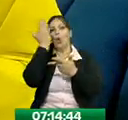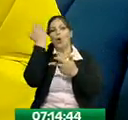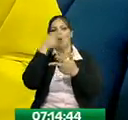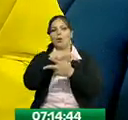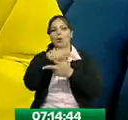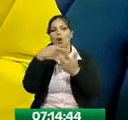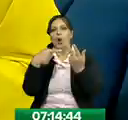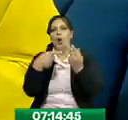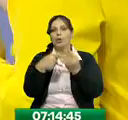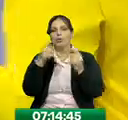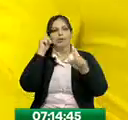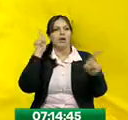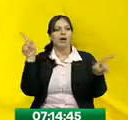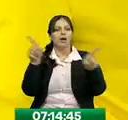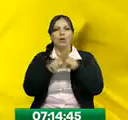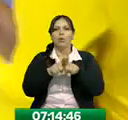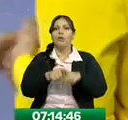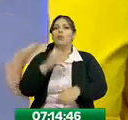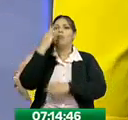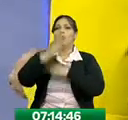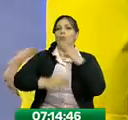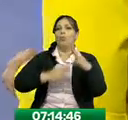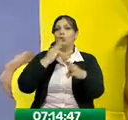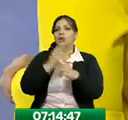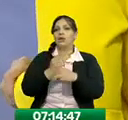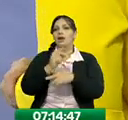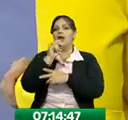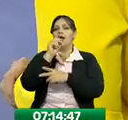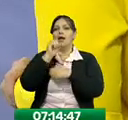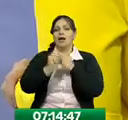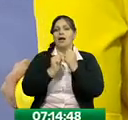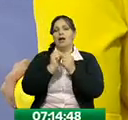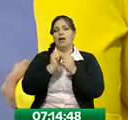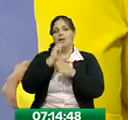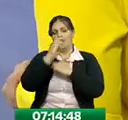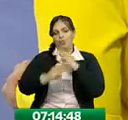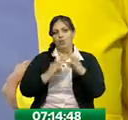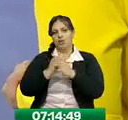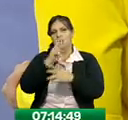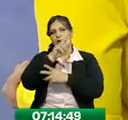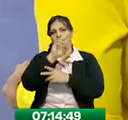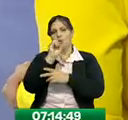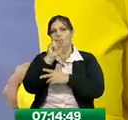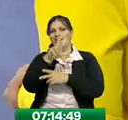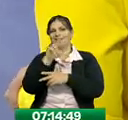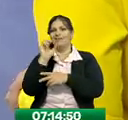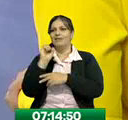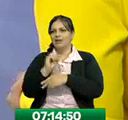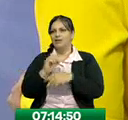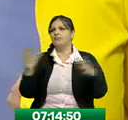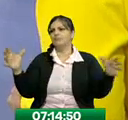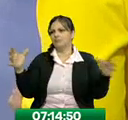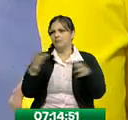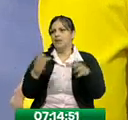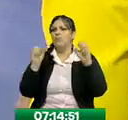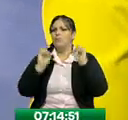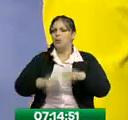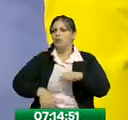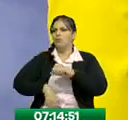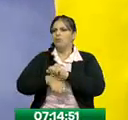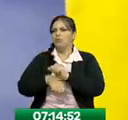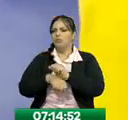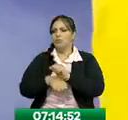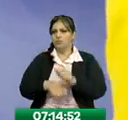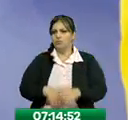También se sumarían Colombia y Perú. ¿Es posible? Sí es posible, sí es posible lo del mundial, pero primero te quiero contar de qué se trata el proyecto